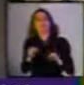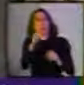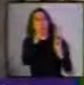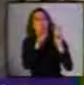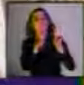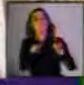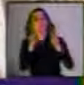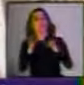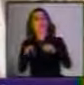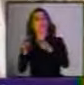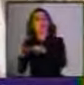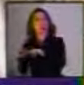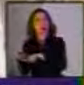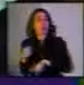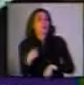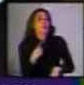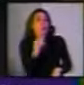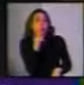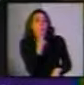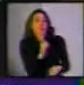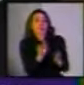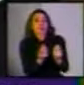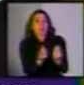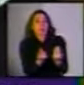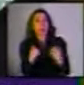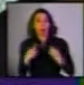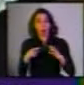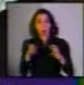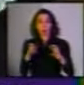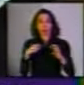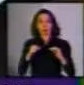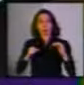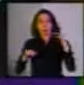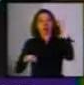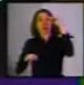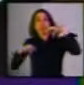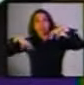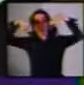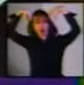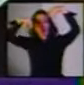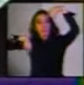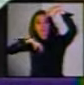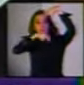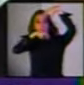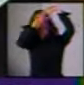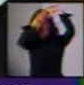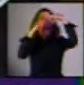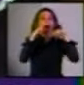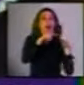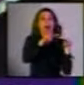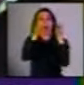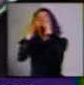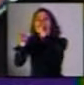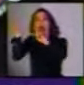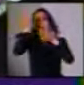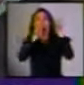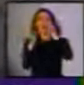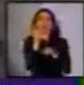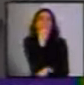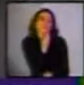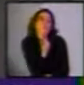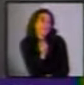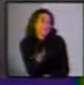cosa que yo no esperaba y que voy a tener la oportunidad de ir para arriba a conocer, pues. Maravilloso y